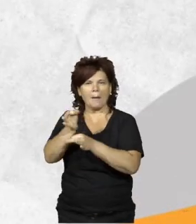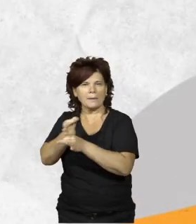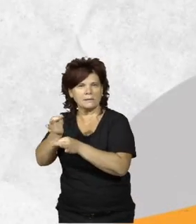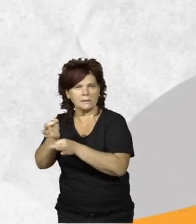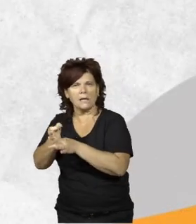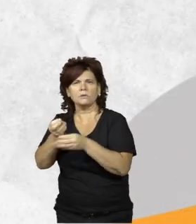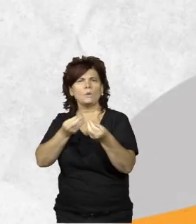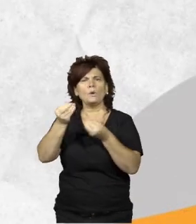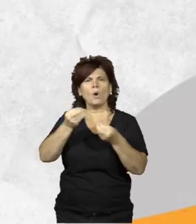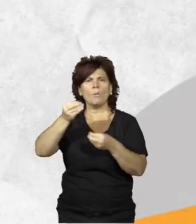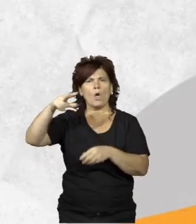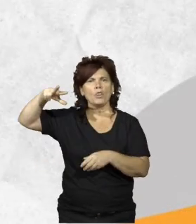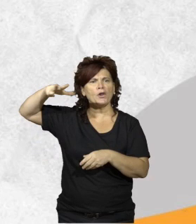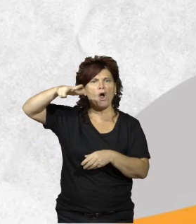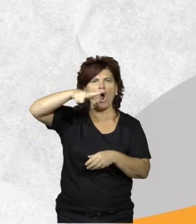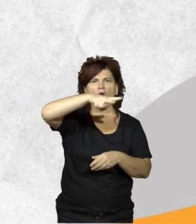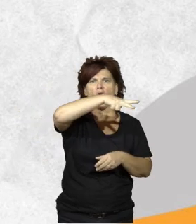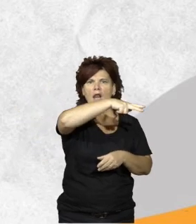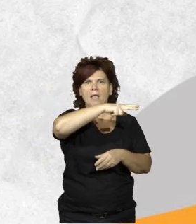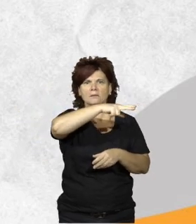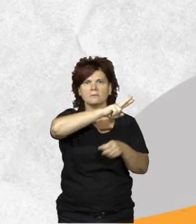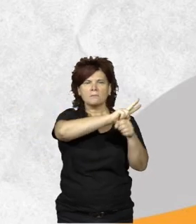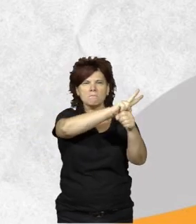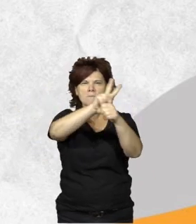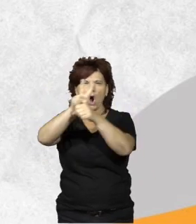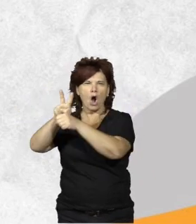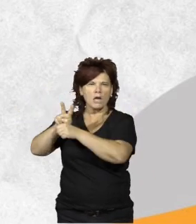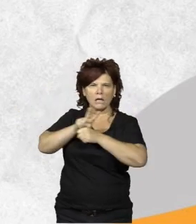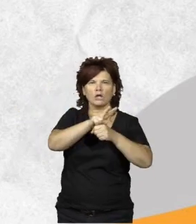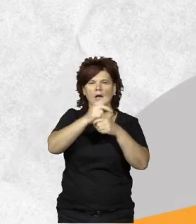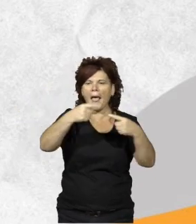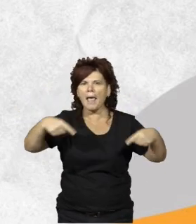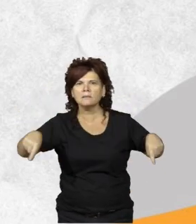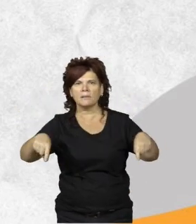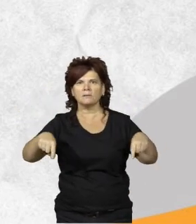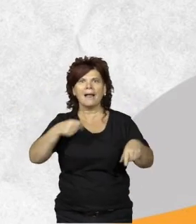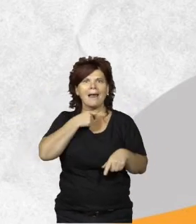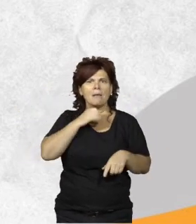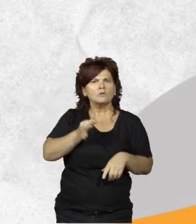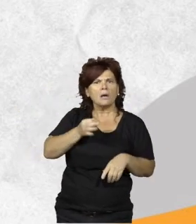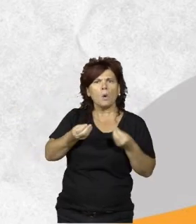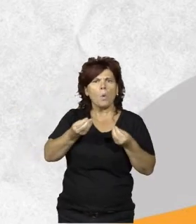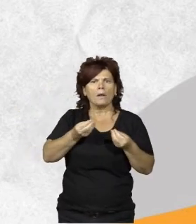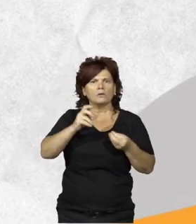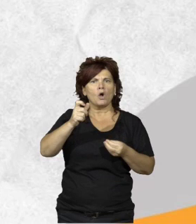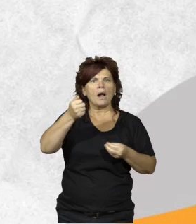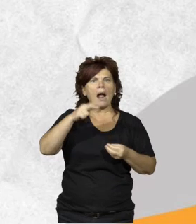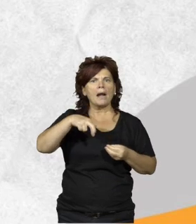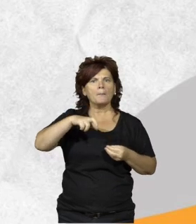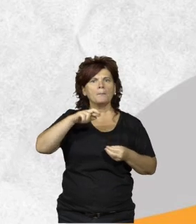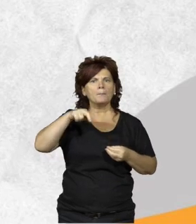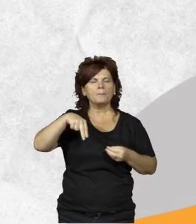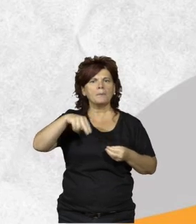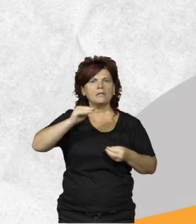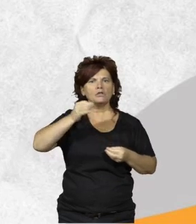la fiscalización y para el monitoreo de nuestras especies. Queremos saber cuántos carpinchos tenemos, queremos saber cuánta iguana tenemos, cuántos